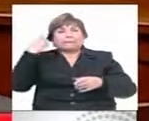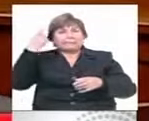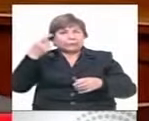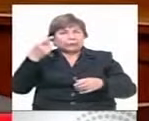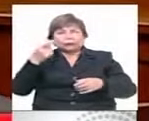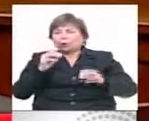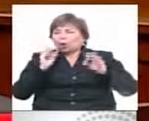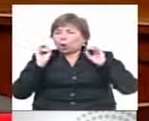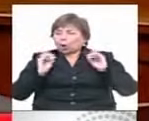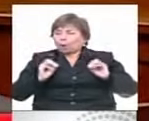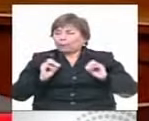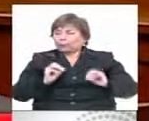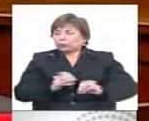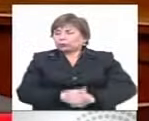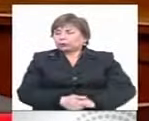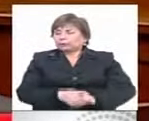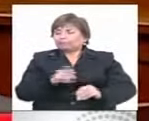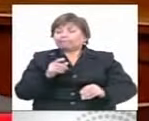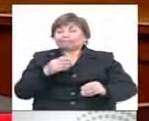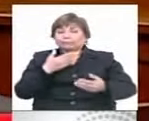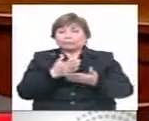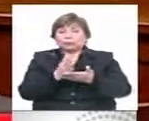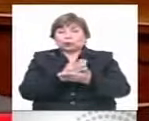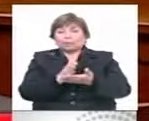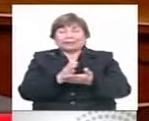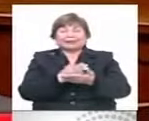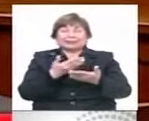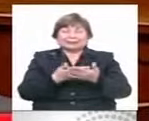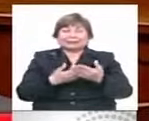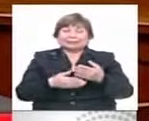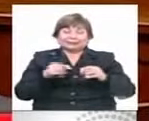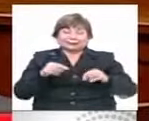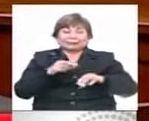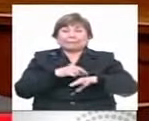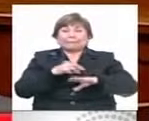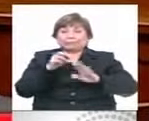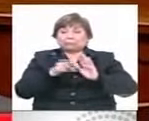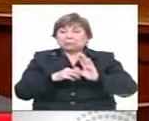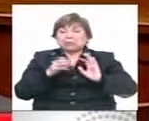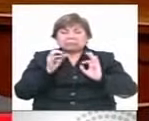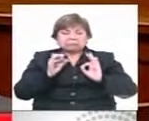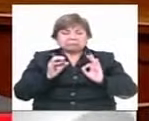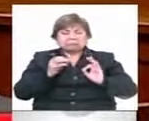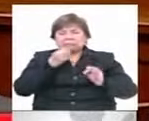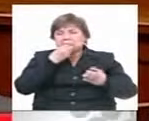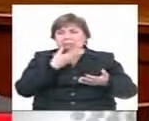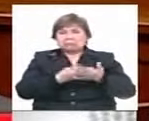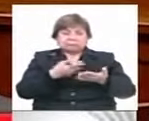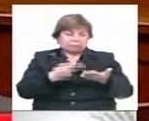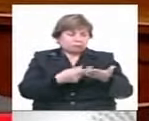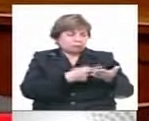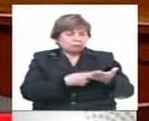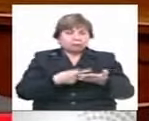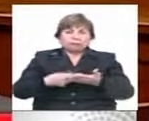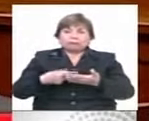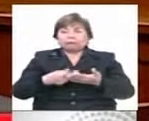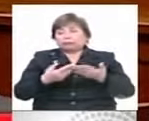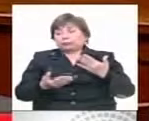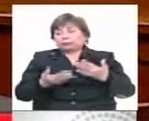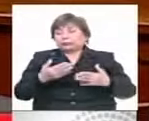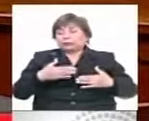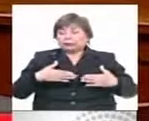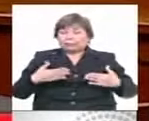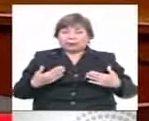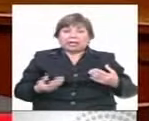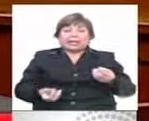oportunidad. Sabemos que compartimos el mismo interés y que este proyecto será priorizado para su debate y para que se